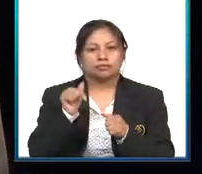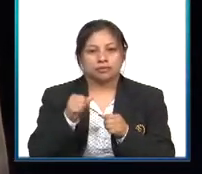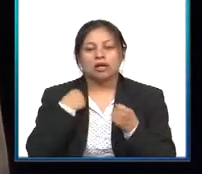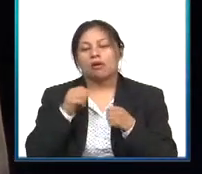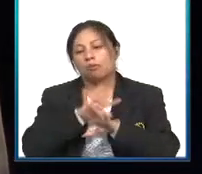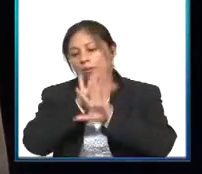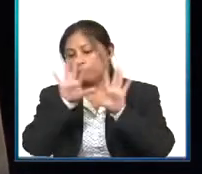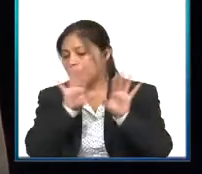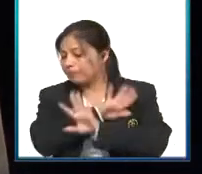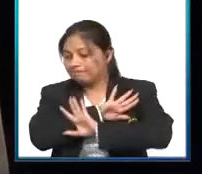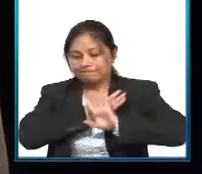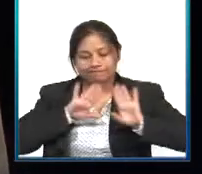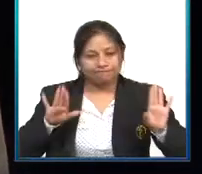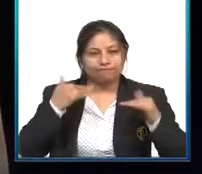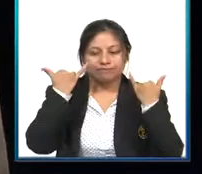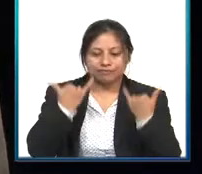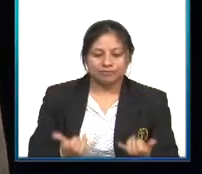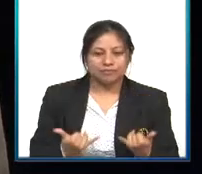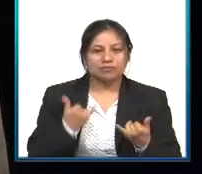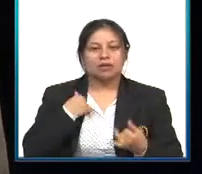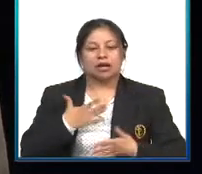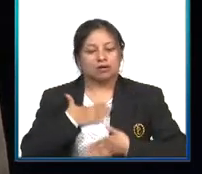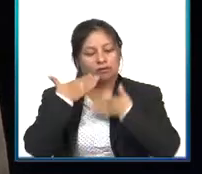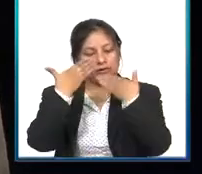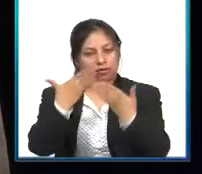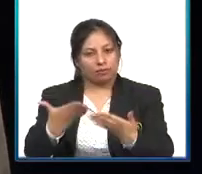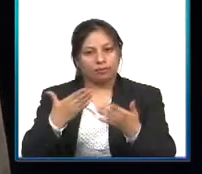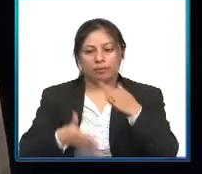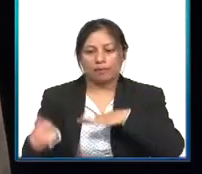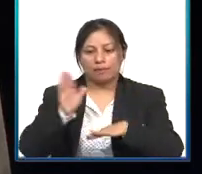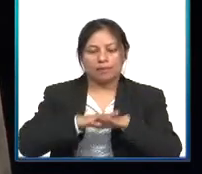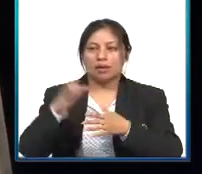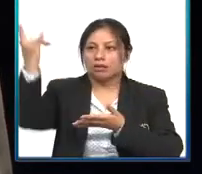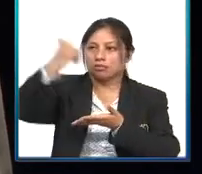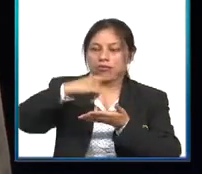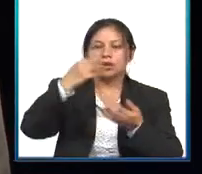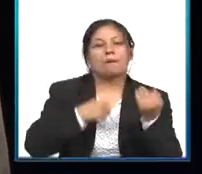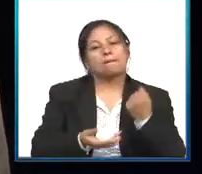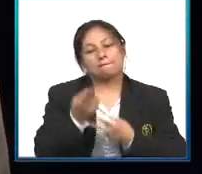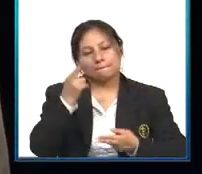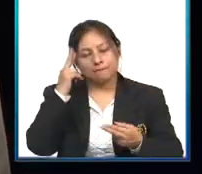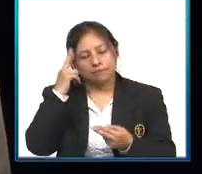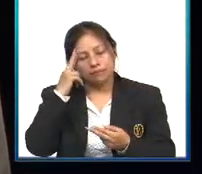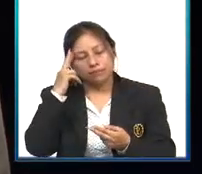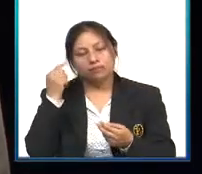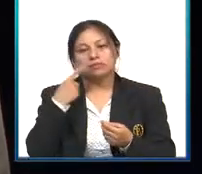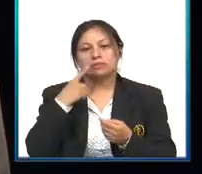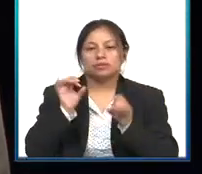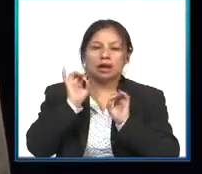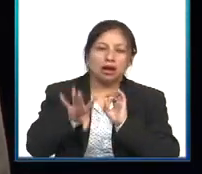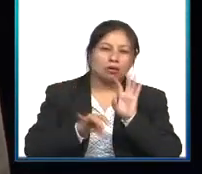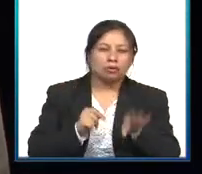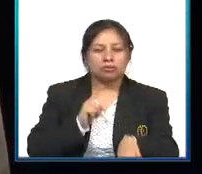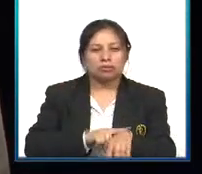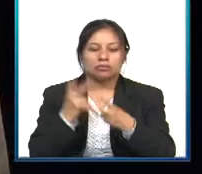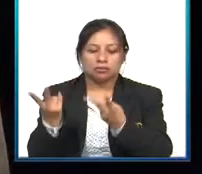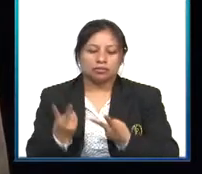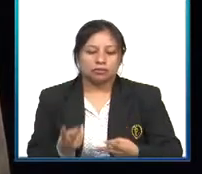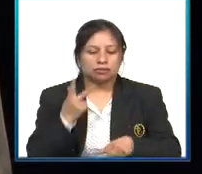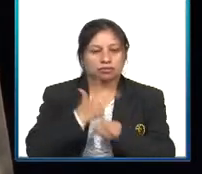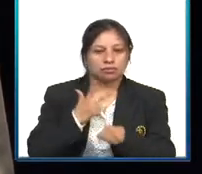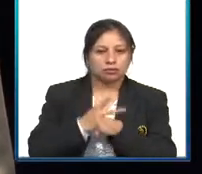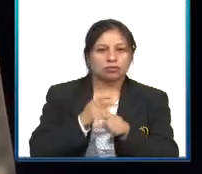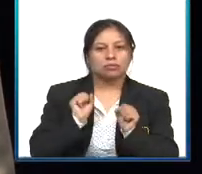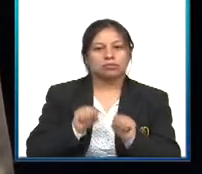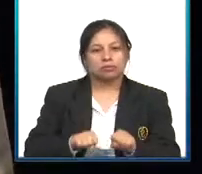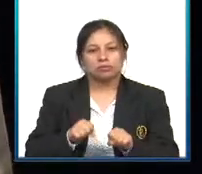quedó claro y entonces tenemos la confianza de que más líneas aéreas que pensaban en algún momento en venir a Guatemala,